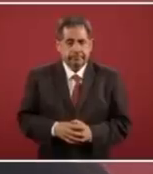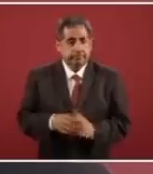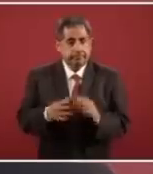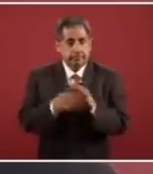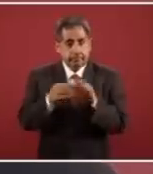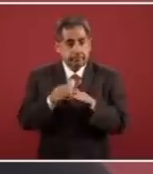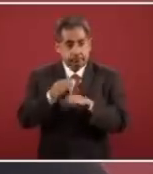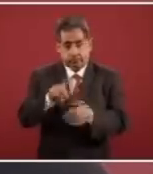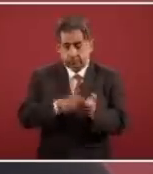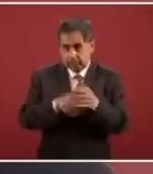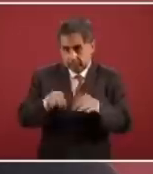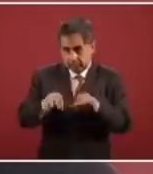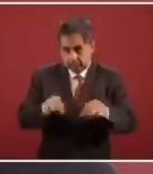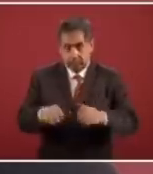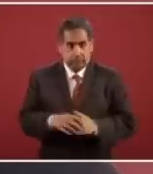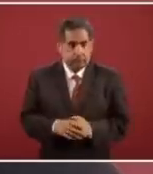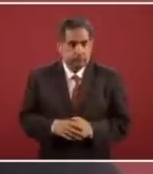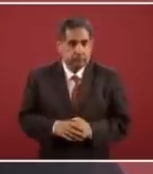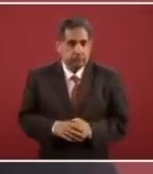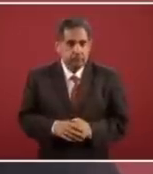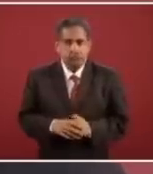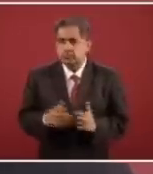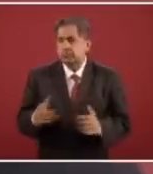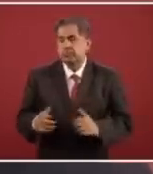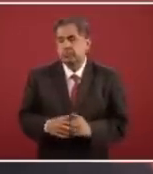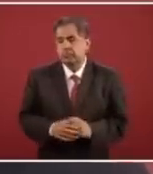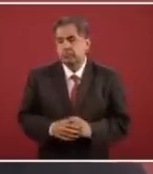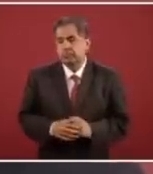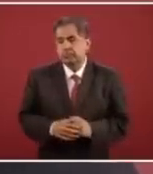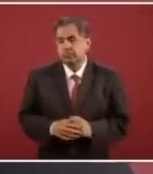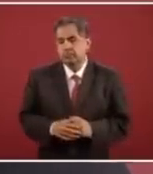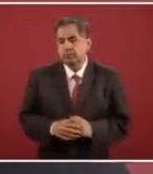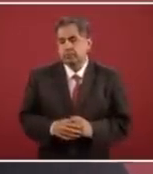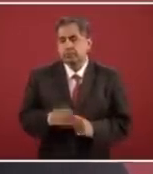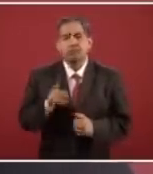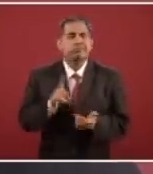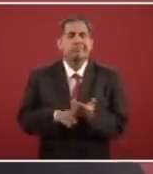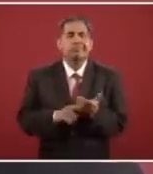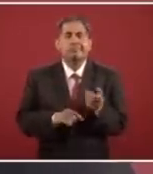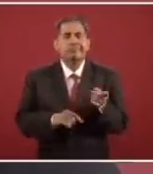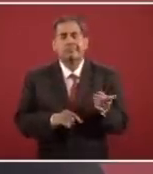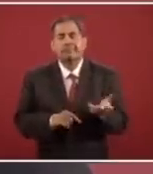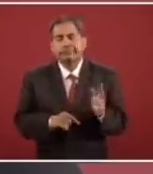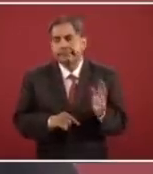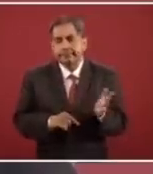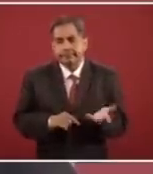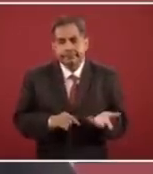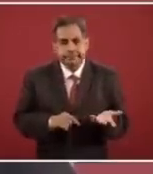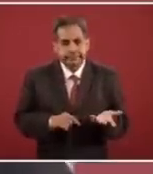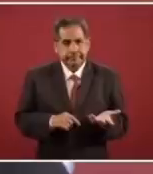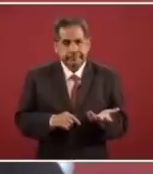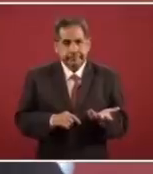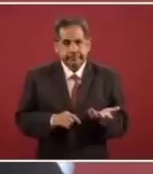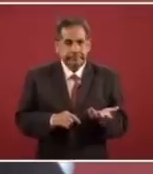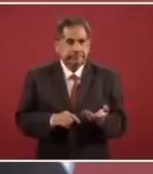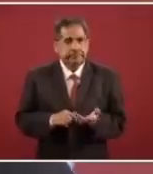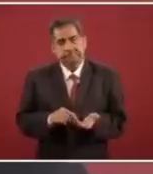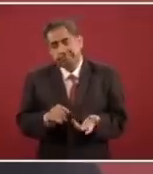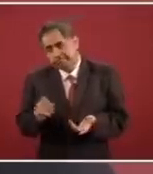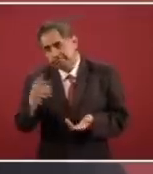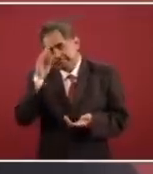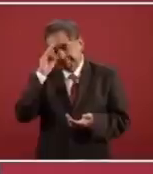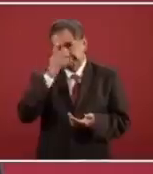en lo laboral, pues este ya era un asunto, si se quiere,